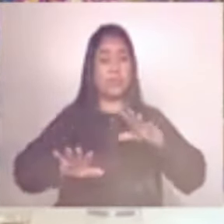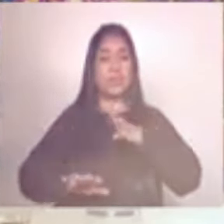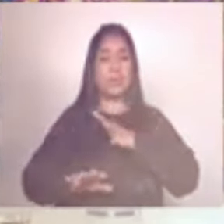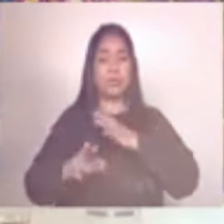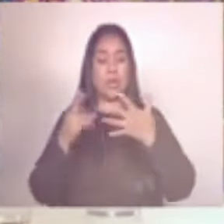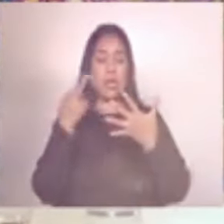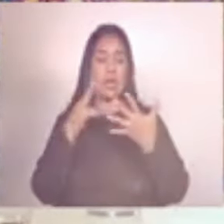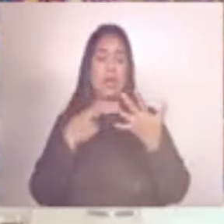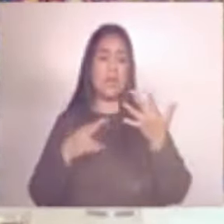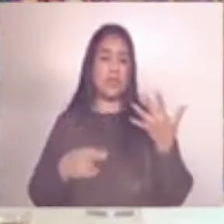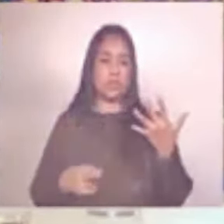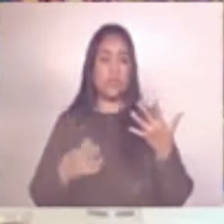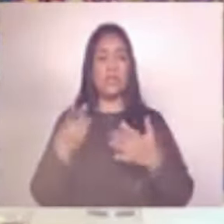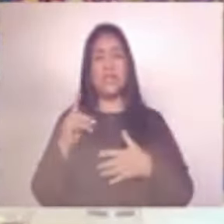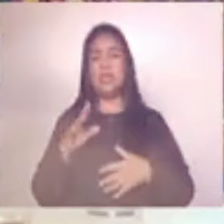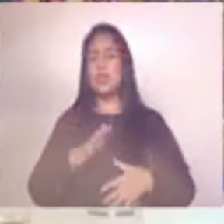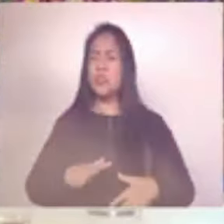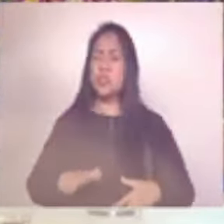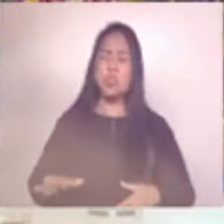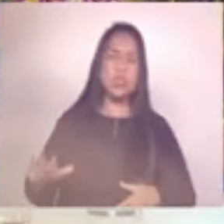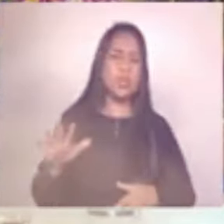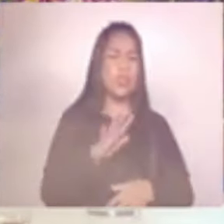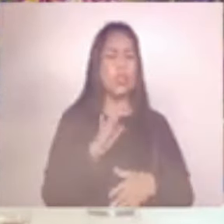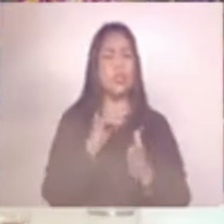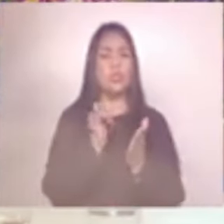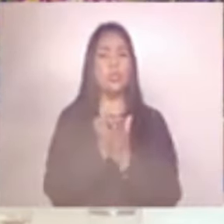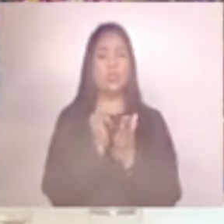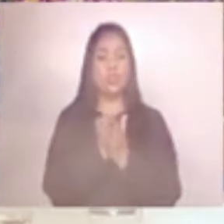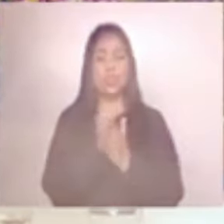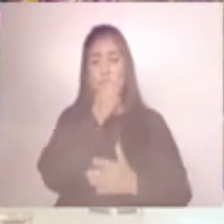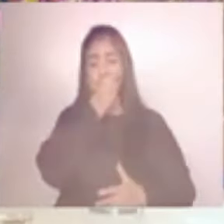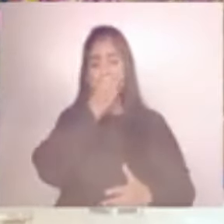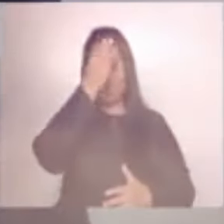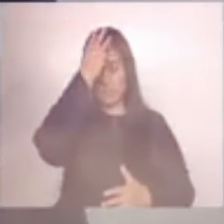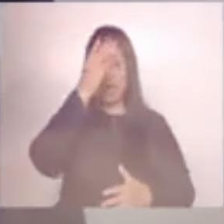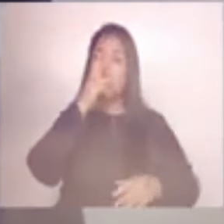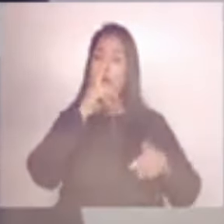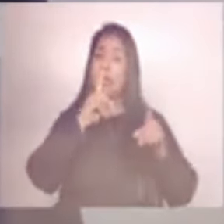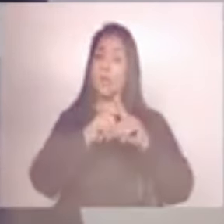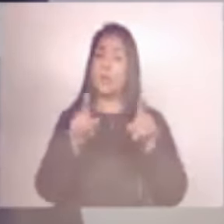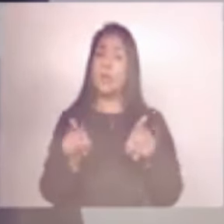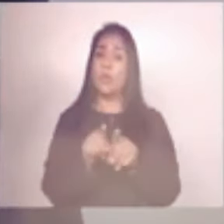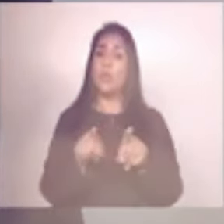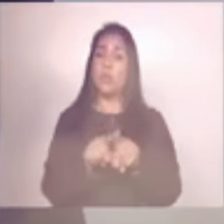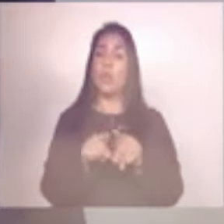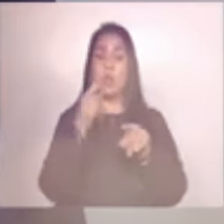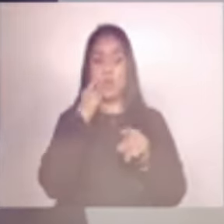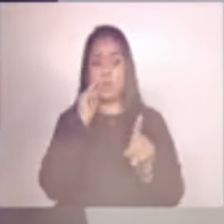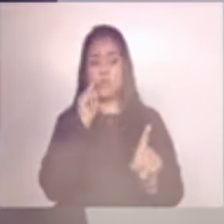revisión de toda la institucionalidad indígena para, de la misma manera como se ha encontrado